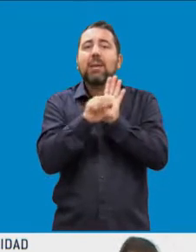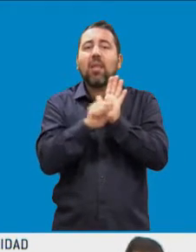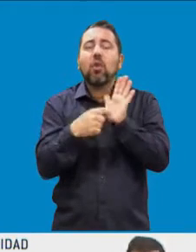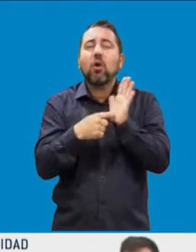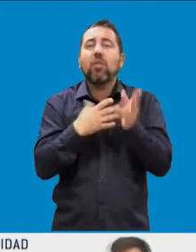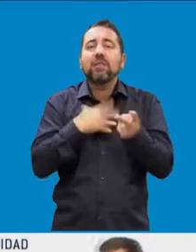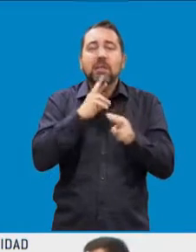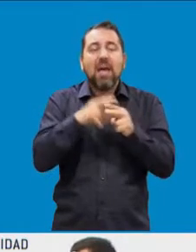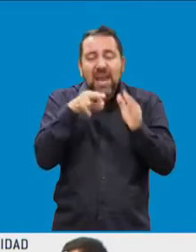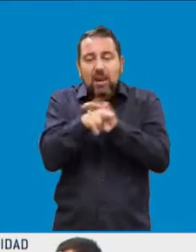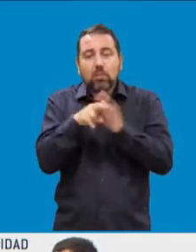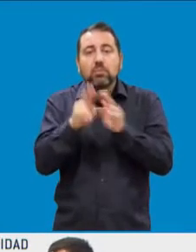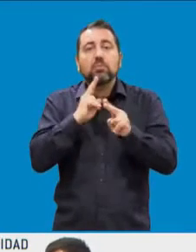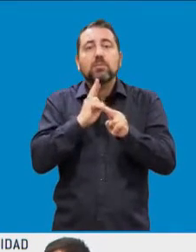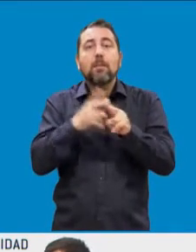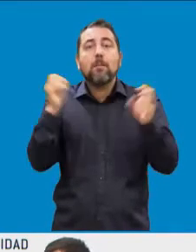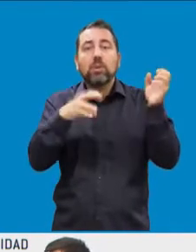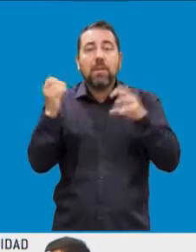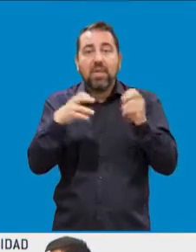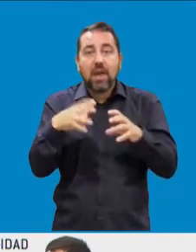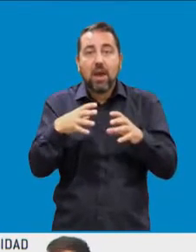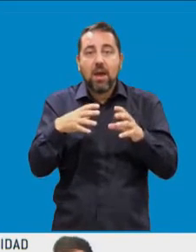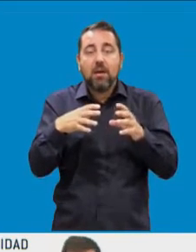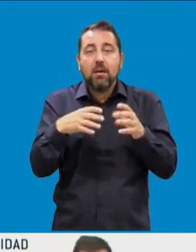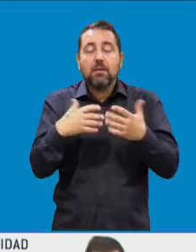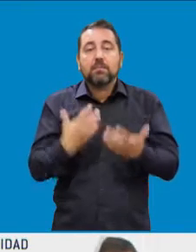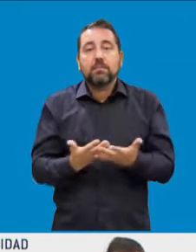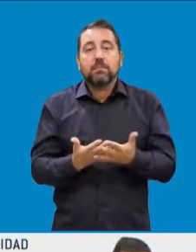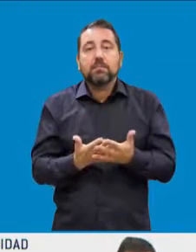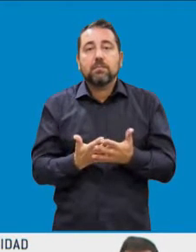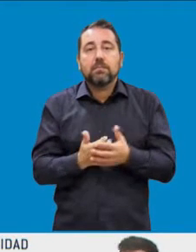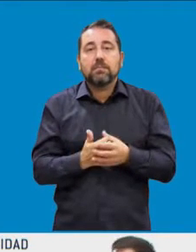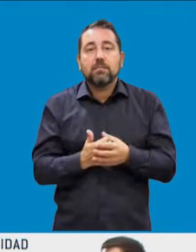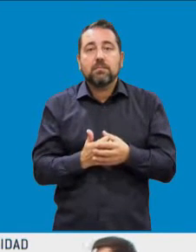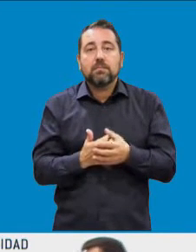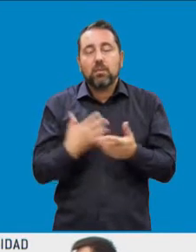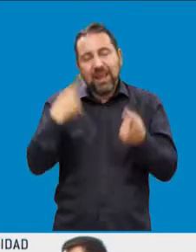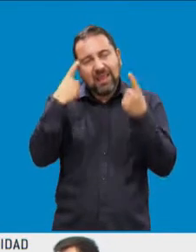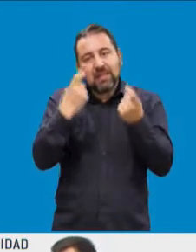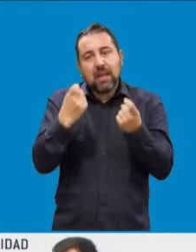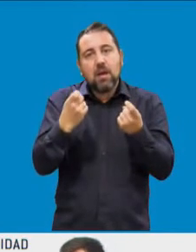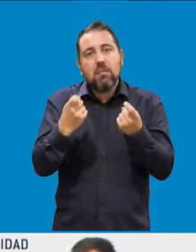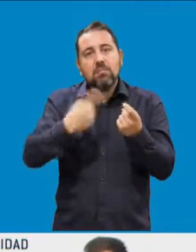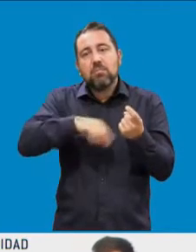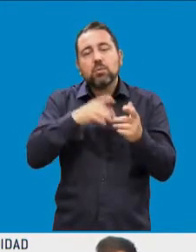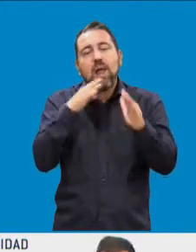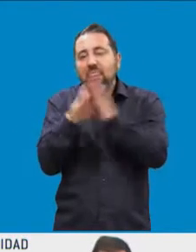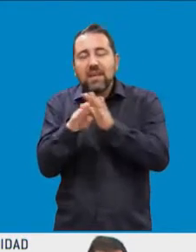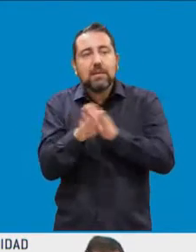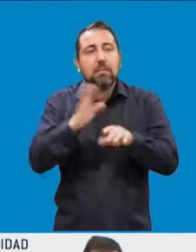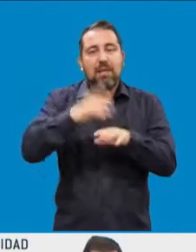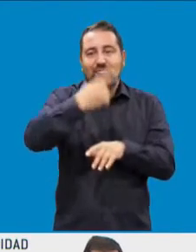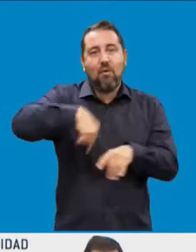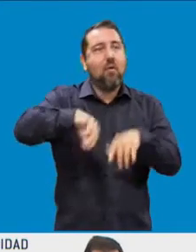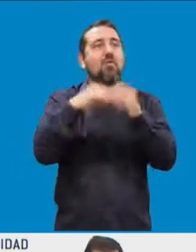año pasado y la aplicación de recursos multimedia, pues